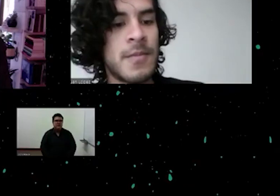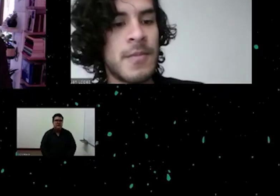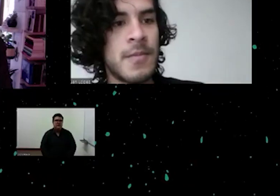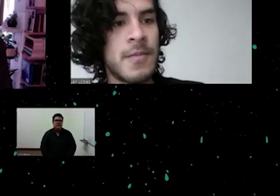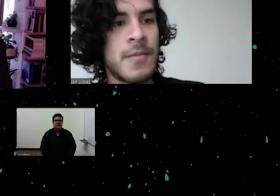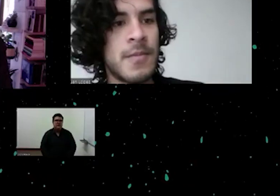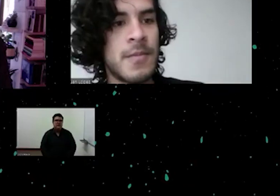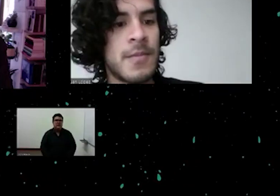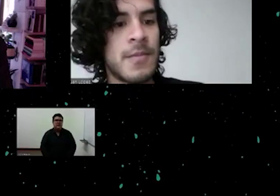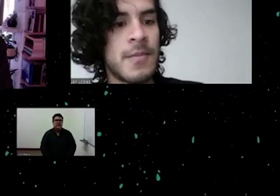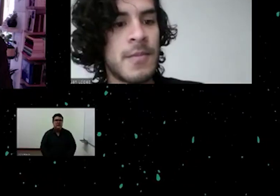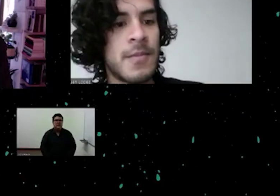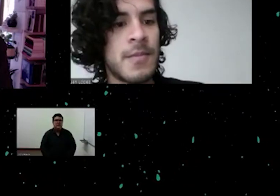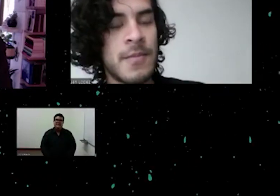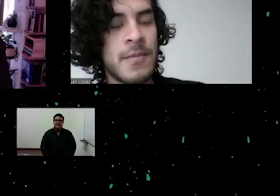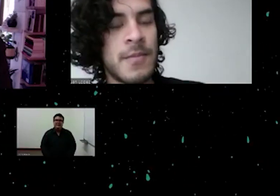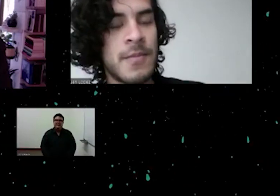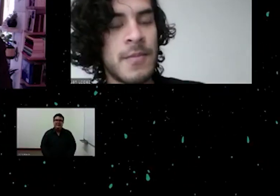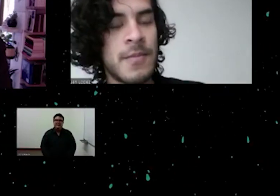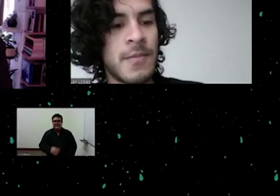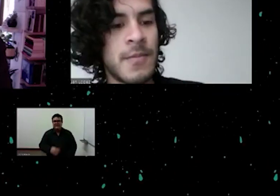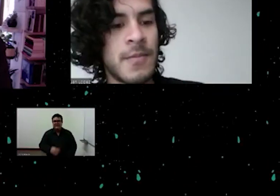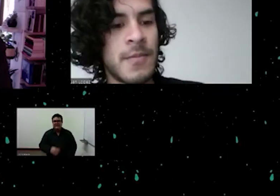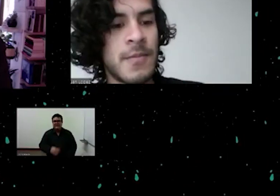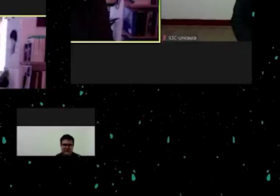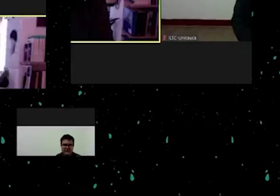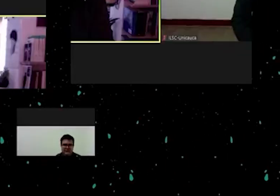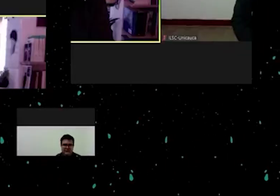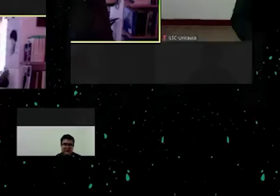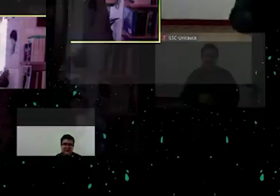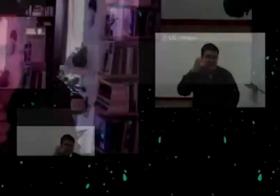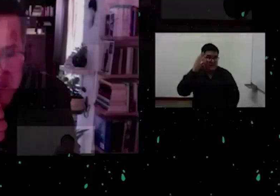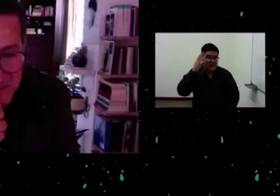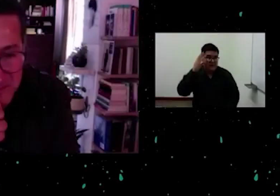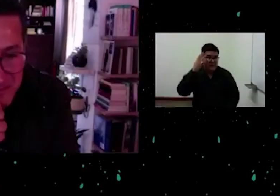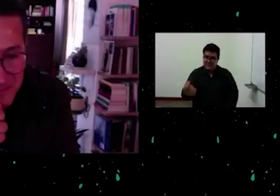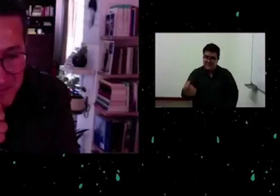Bueno, yo creo que Claudia hace una pregunta